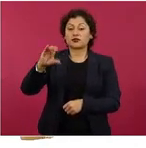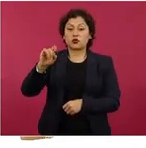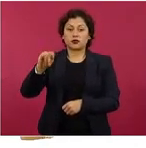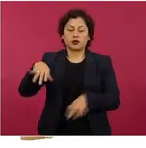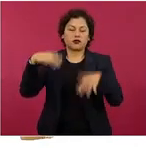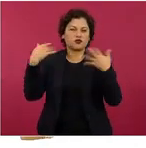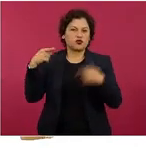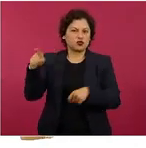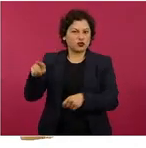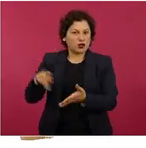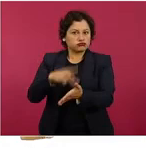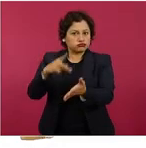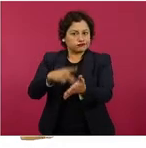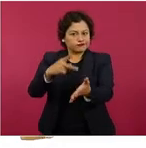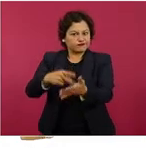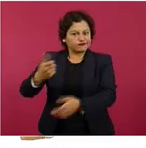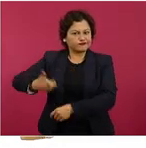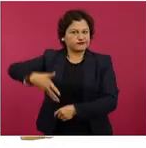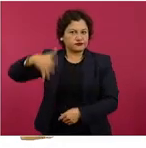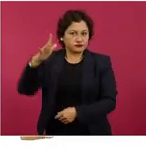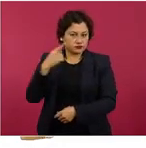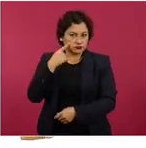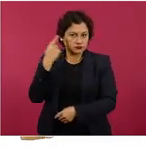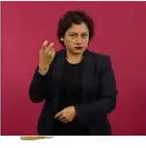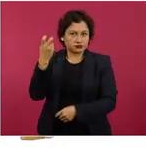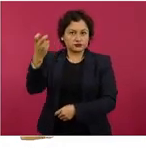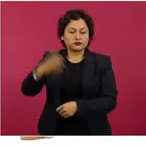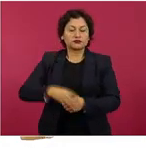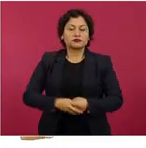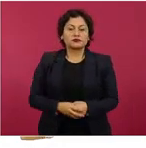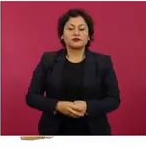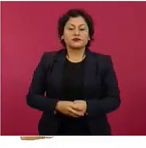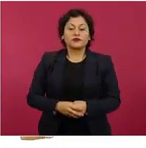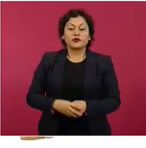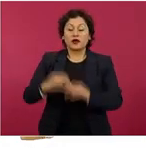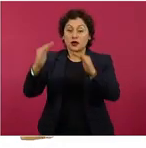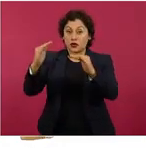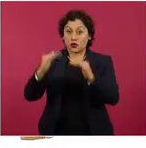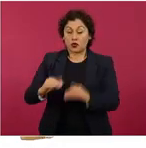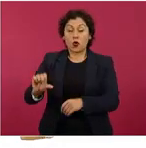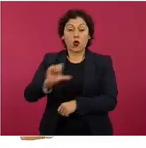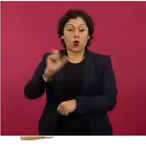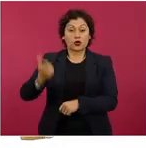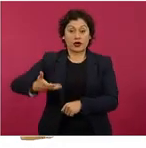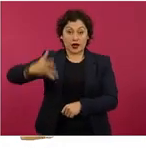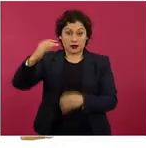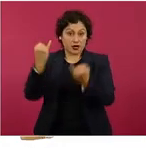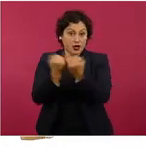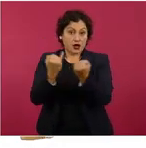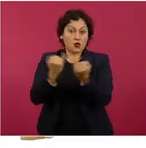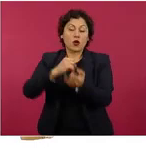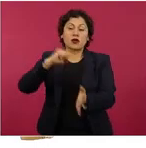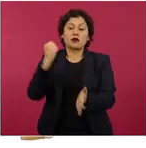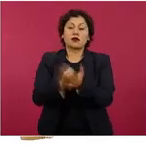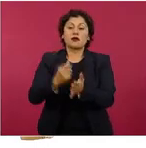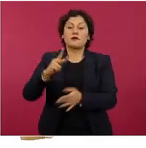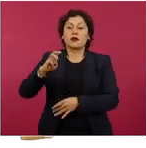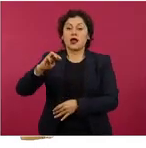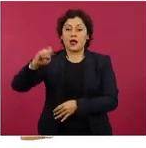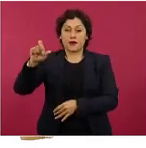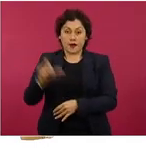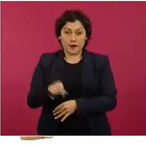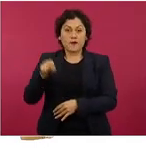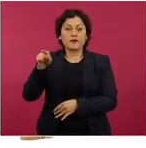frecuencia, 24 pesos con 10 centavos, precio al público, y 23.49 de franquicia Pemex también